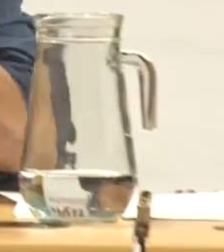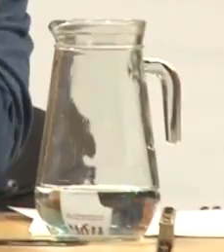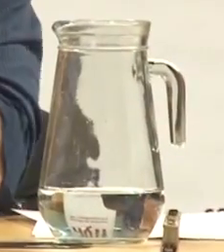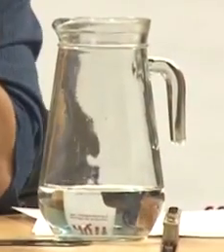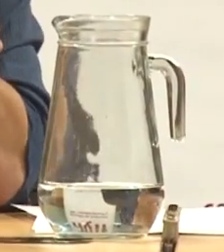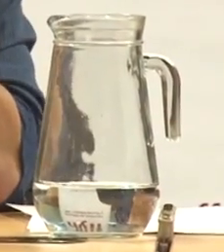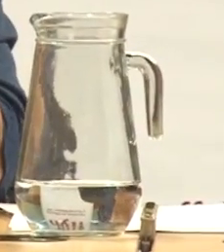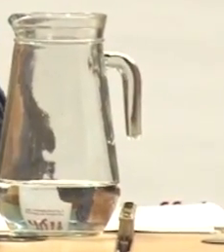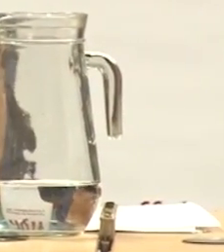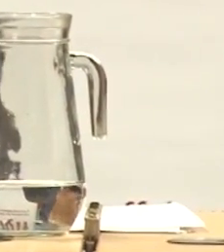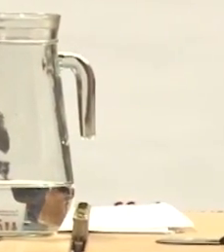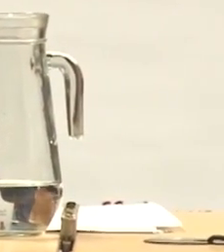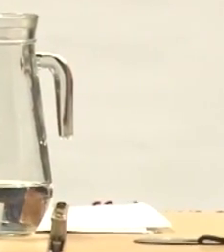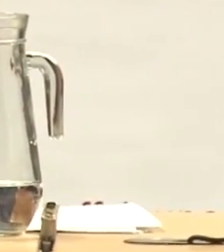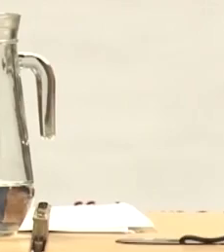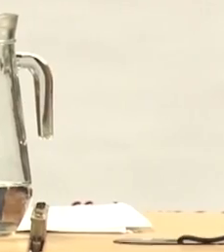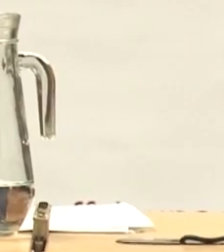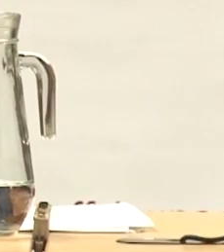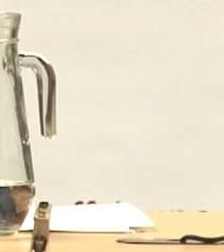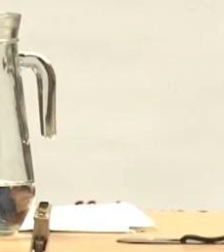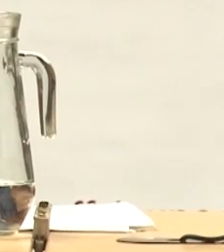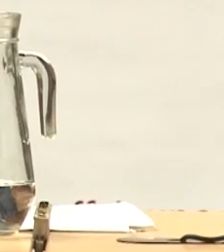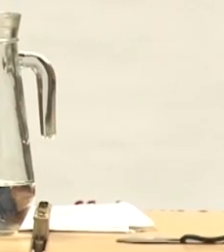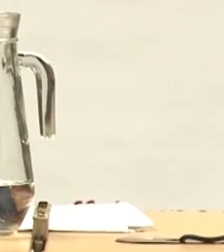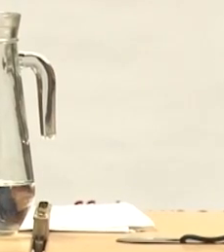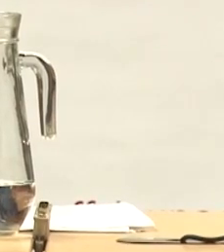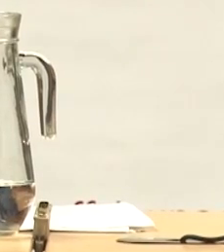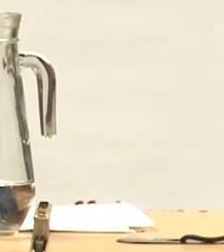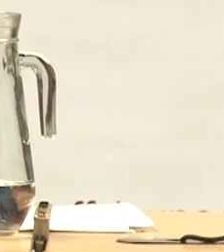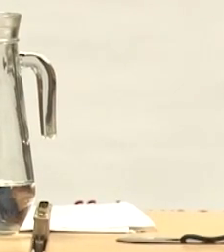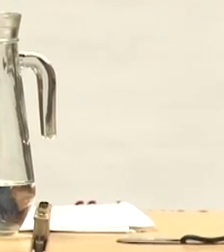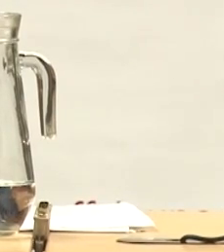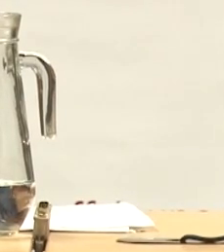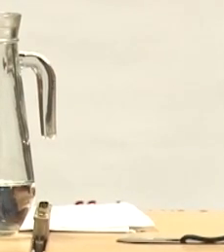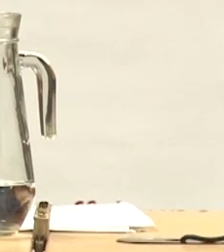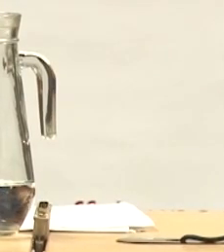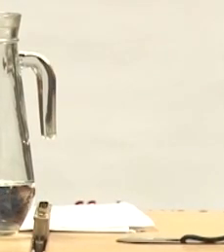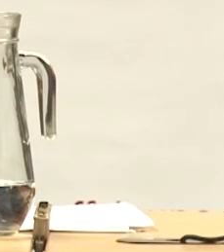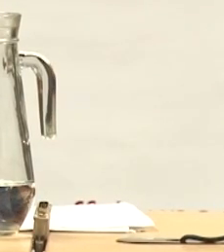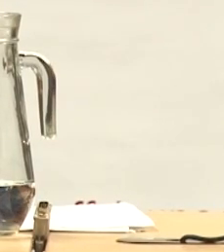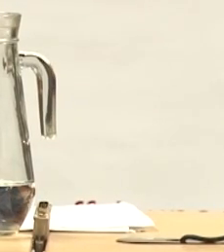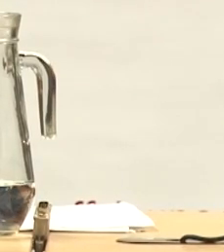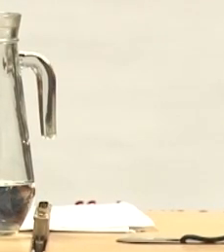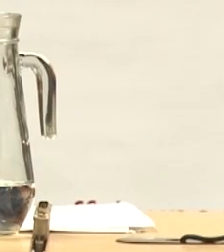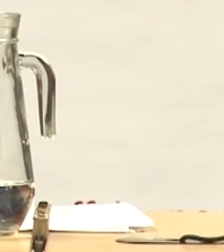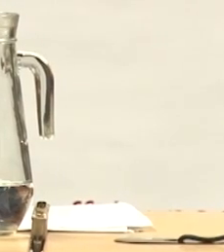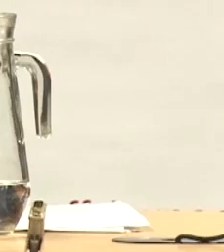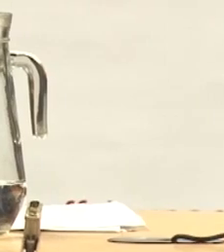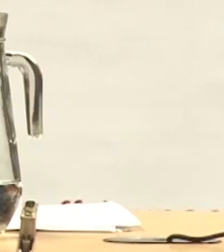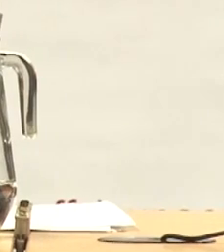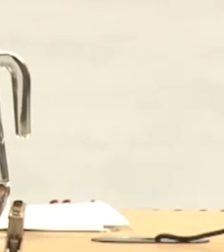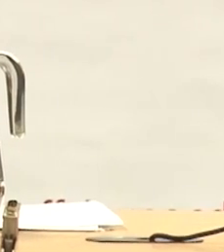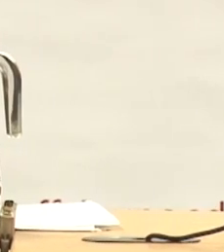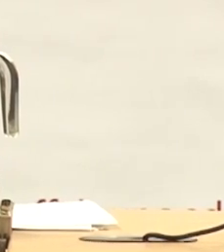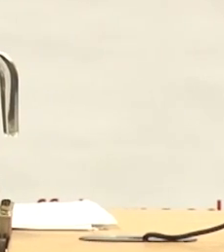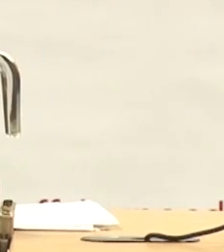sin duda para nosotros la extensión en las facultades yo creo que hay una cosa que se destaca a las facultades por la tradición en extensión las prácticas extensionistas el trabajo en territorio las